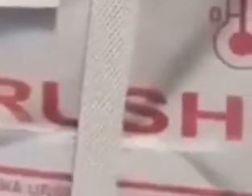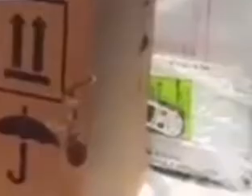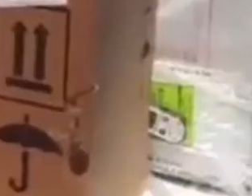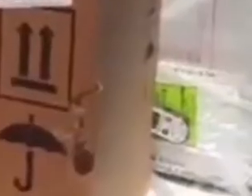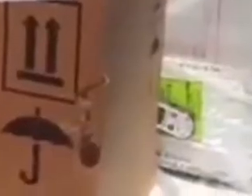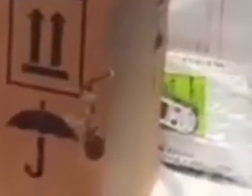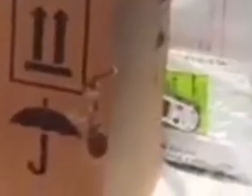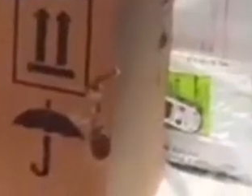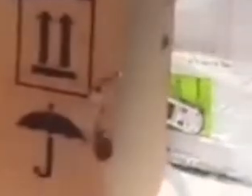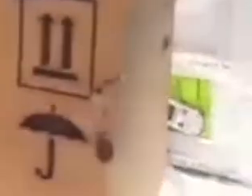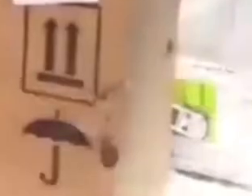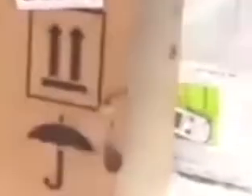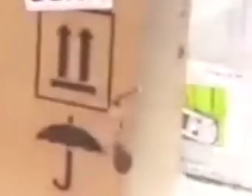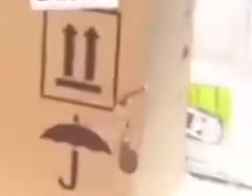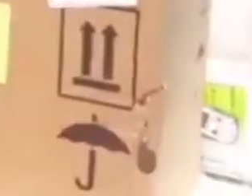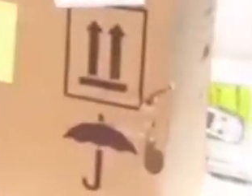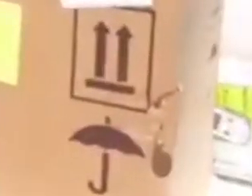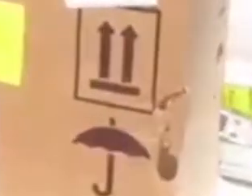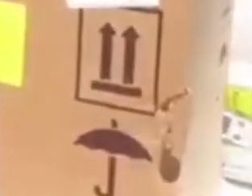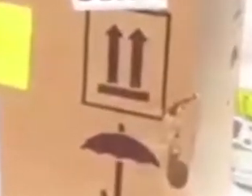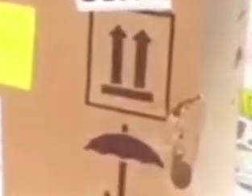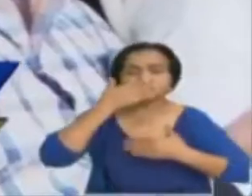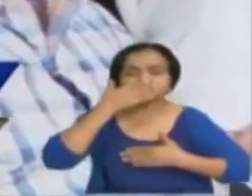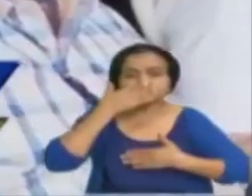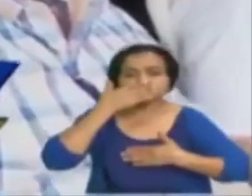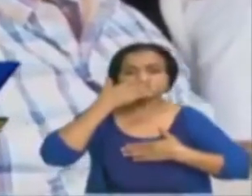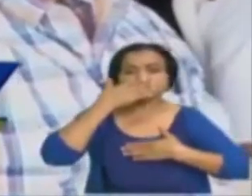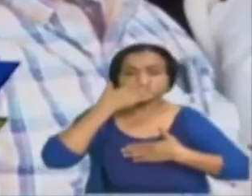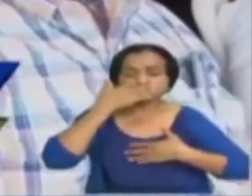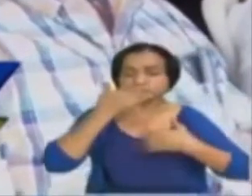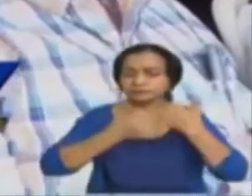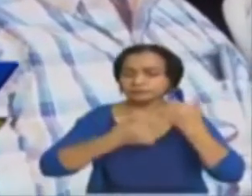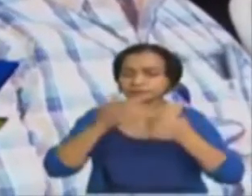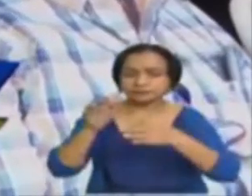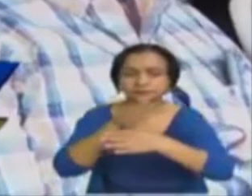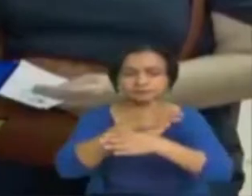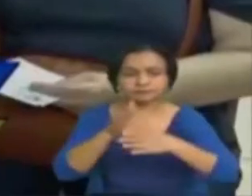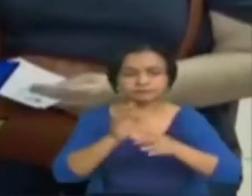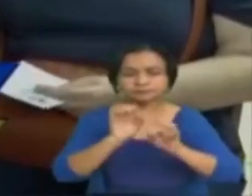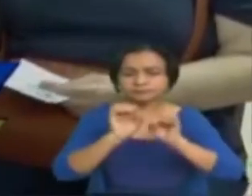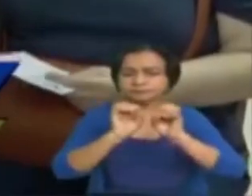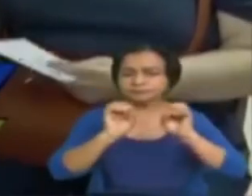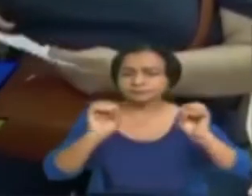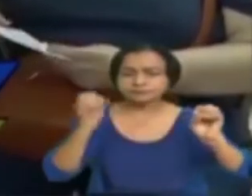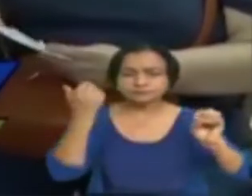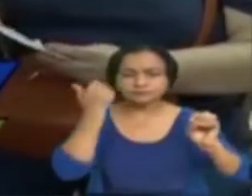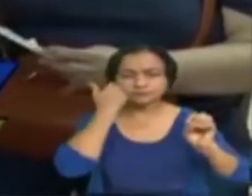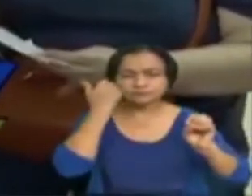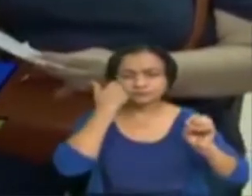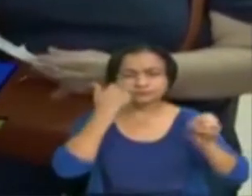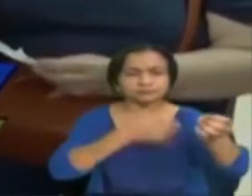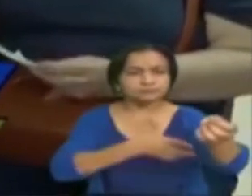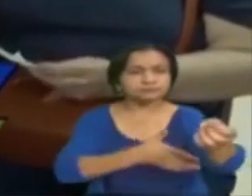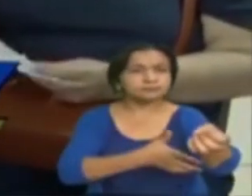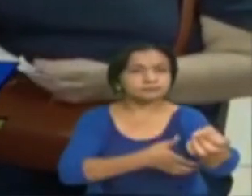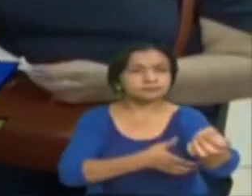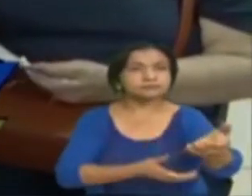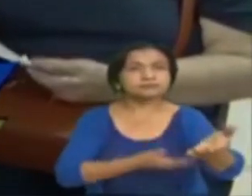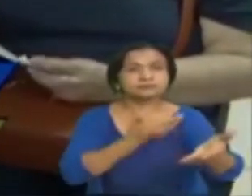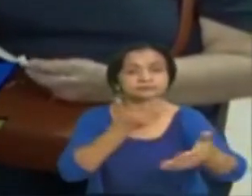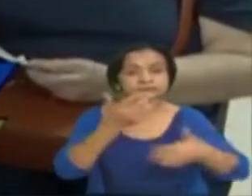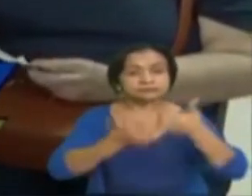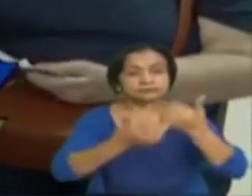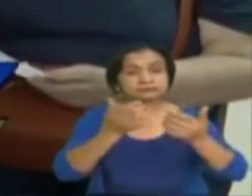La vocera del gobierno anunció este viernes que el martes se dará inicio a la aplicación de la segunda dosis de vacuna Covishield en